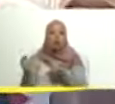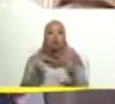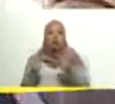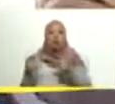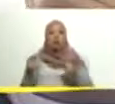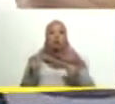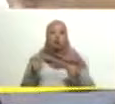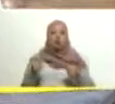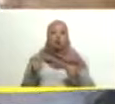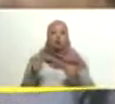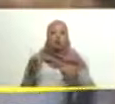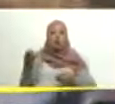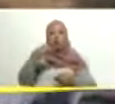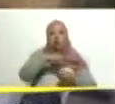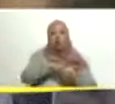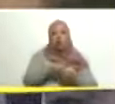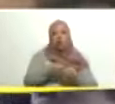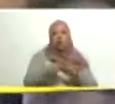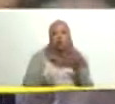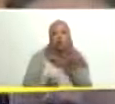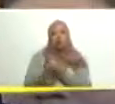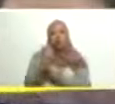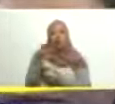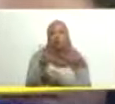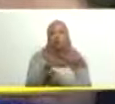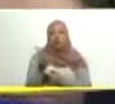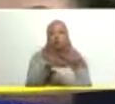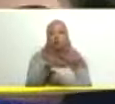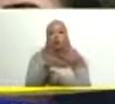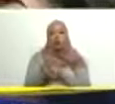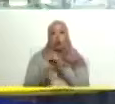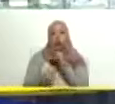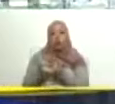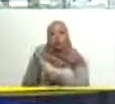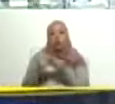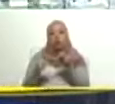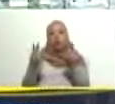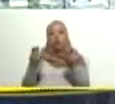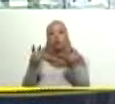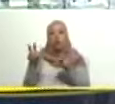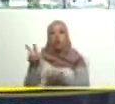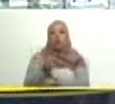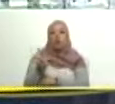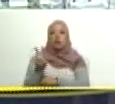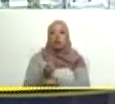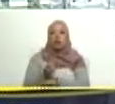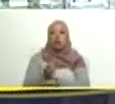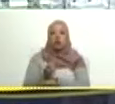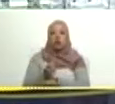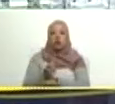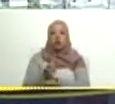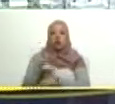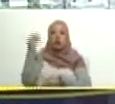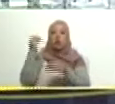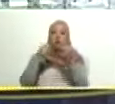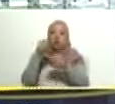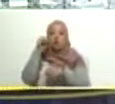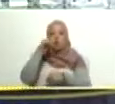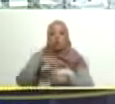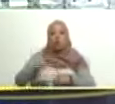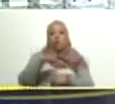que quieren incorporarse a la recuperación de Venezuela, a la construcción de una nueva Venezuela. Más allá de los